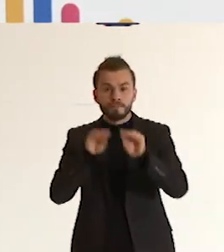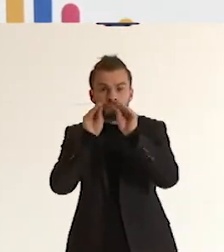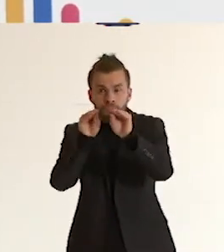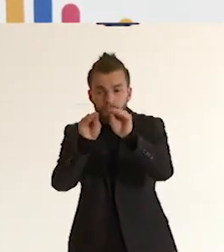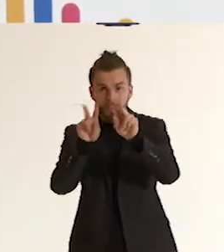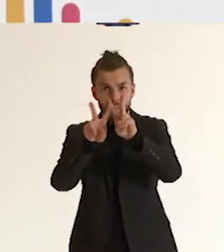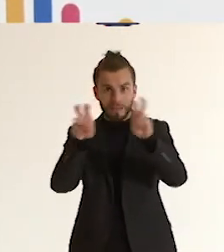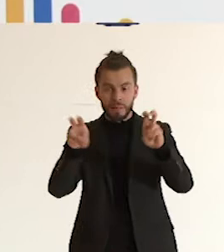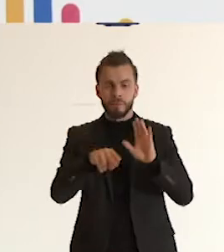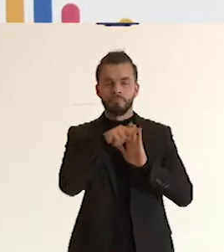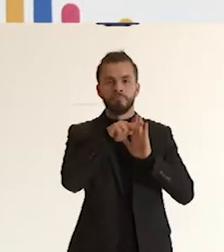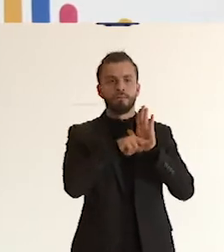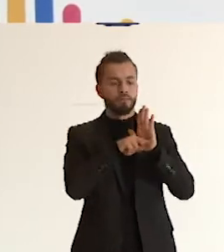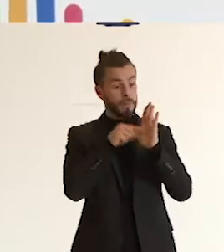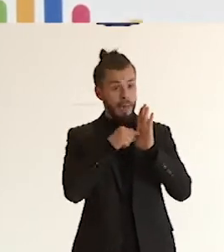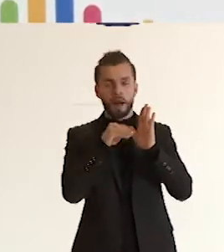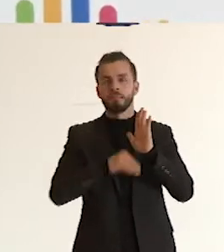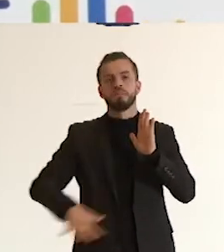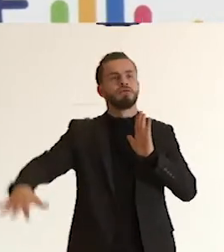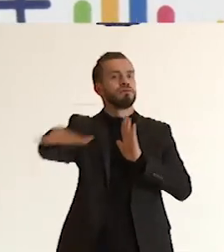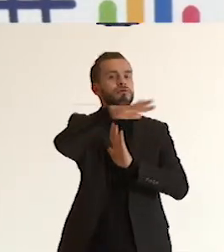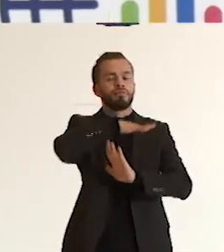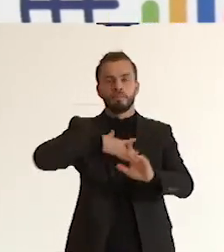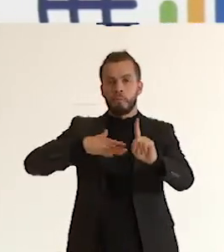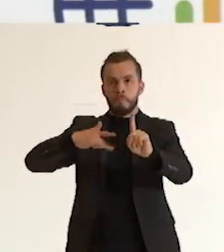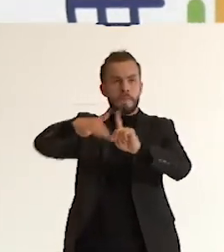que aplican a todos los ámbitos